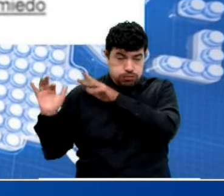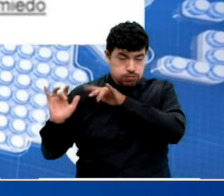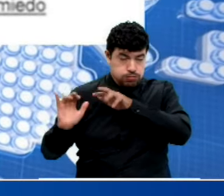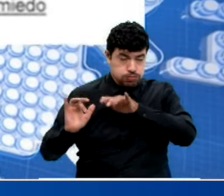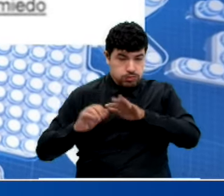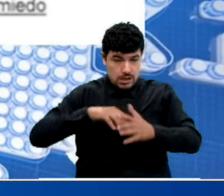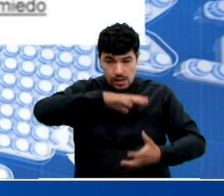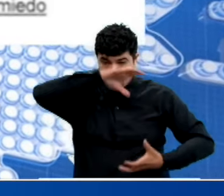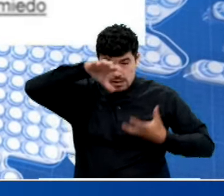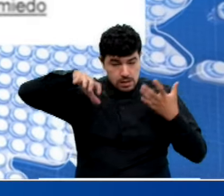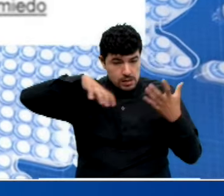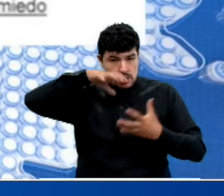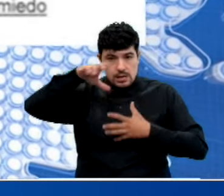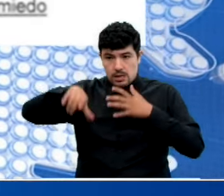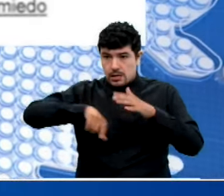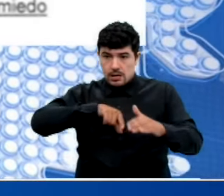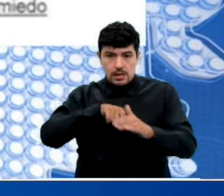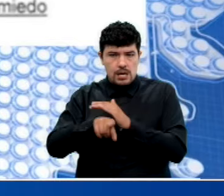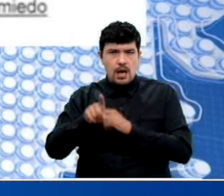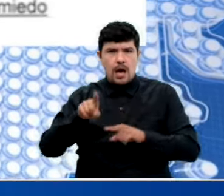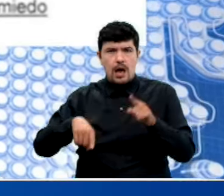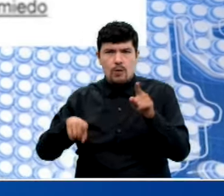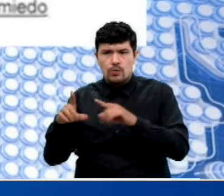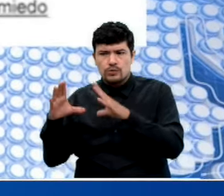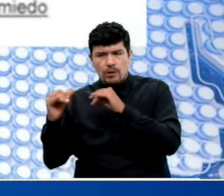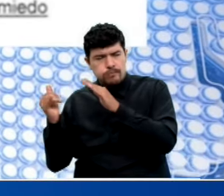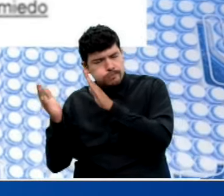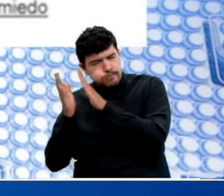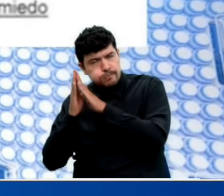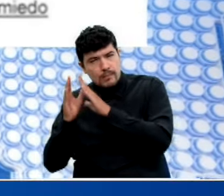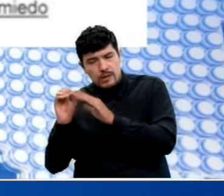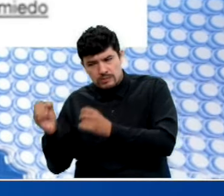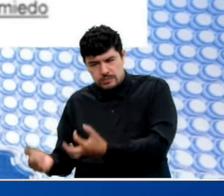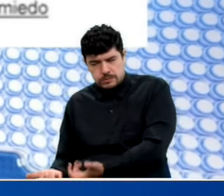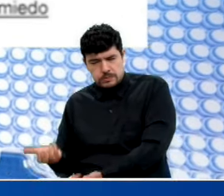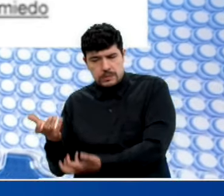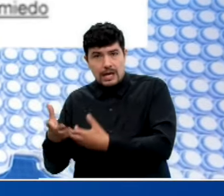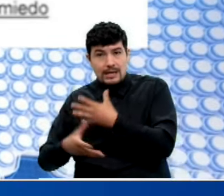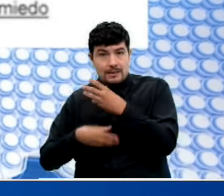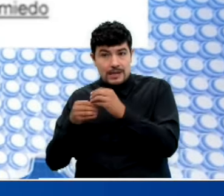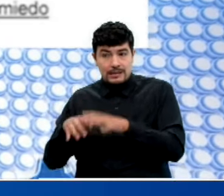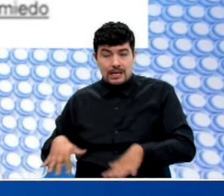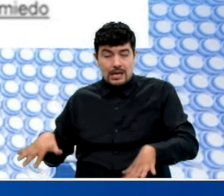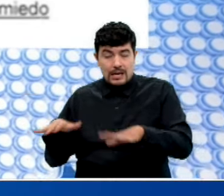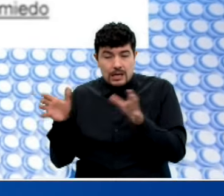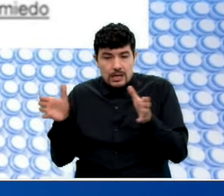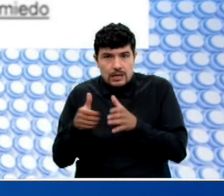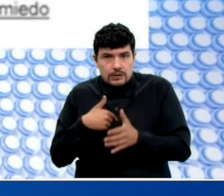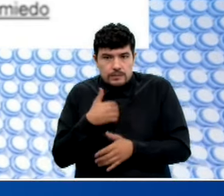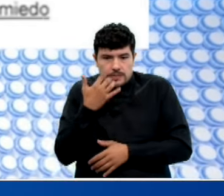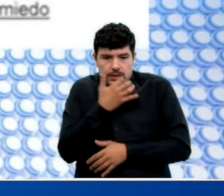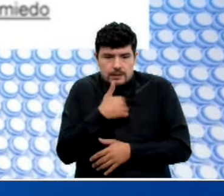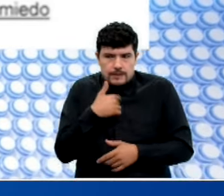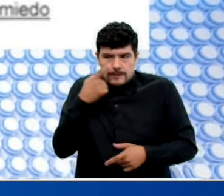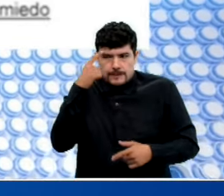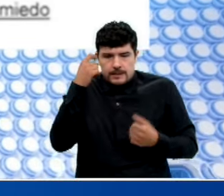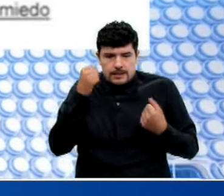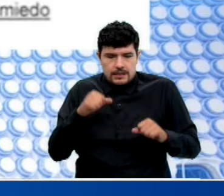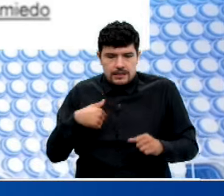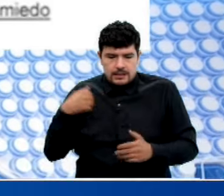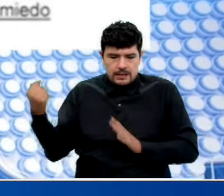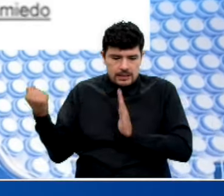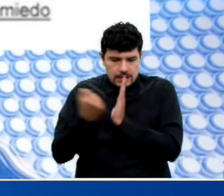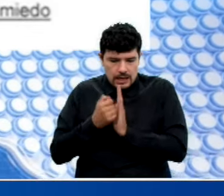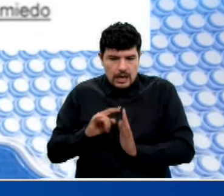se hizo caos. Se estaban prendiendo algunos colchones y humo en un espacio tan reducido. Yo sentí pavor, temor de ser asesinado